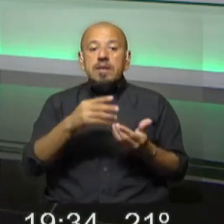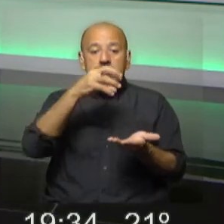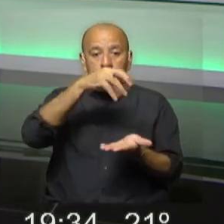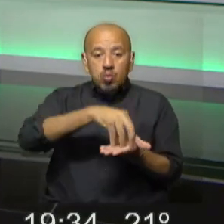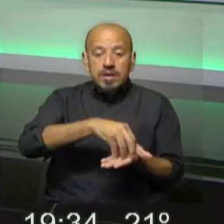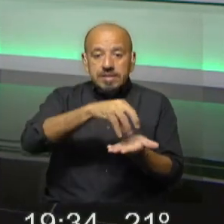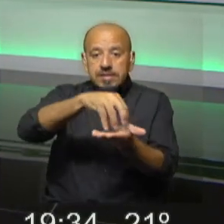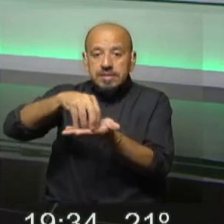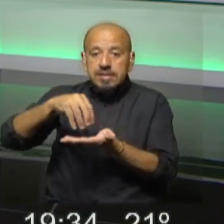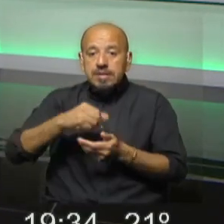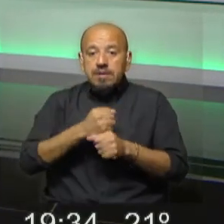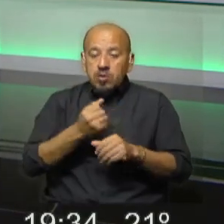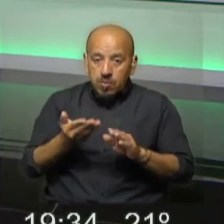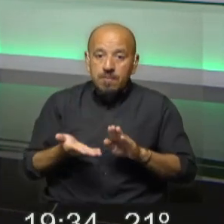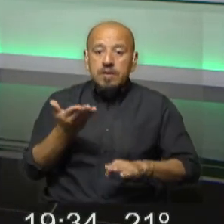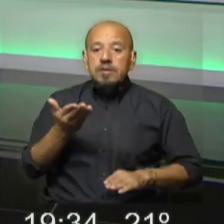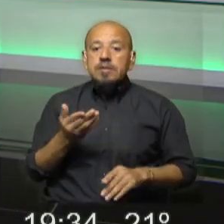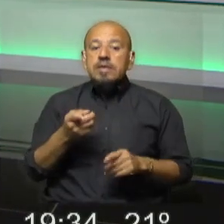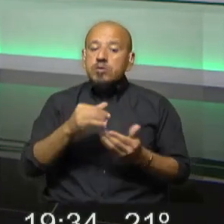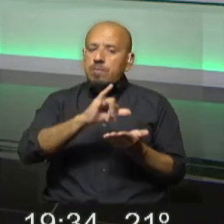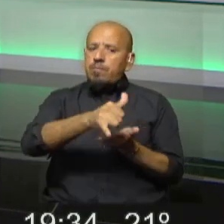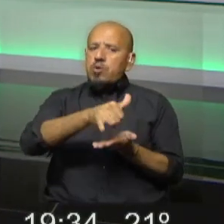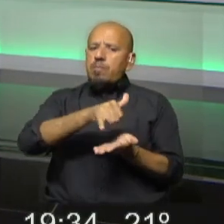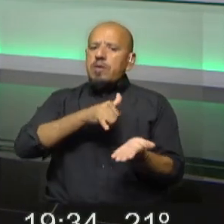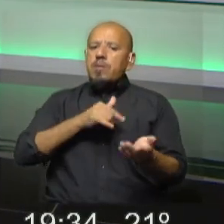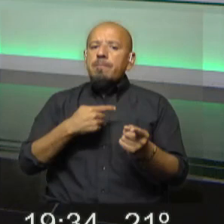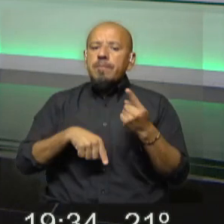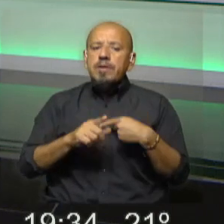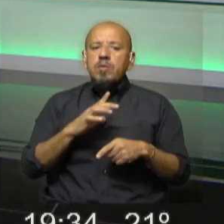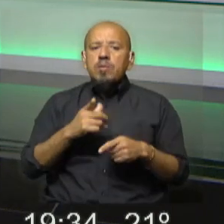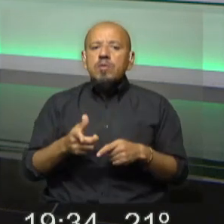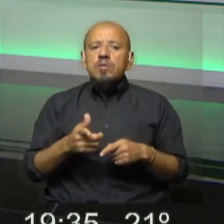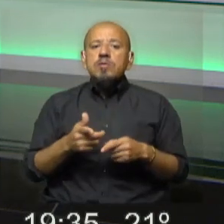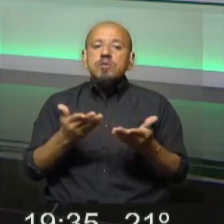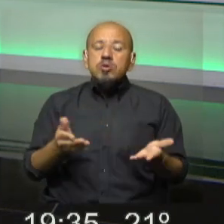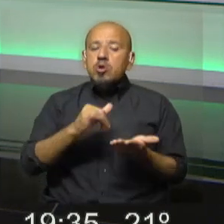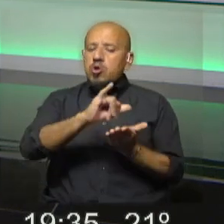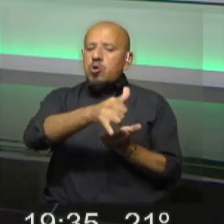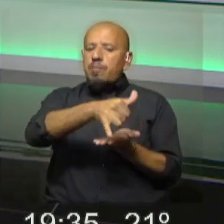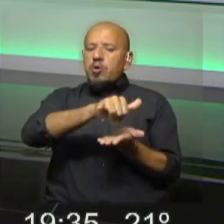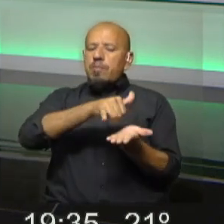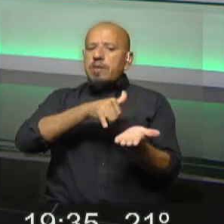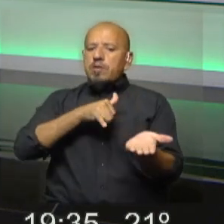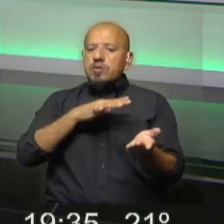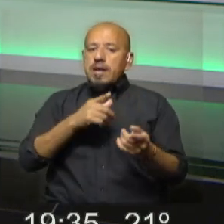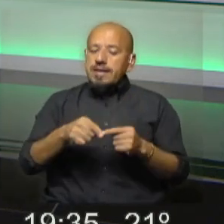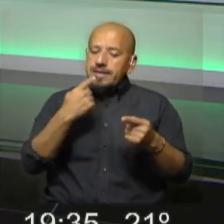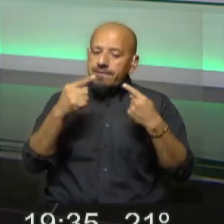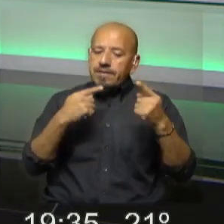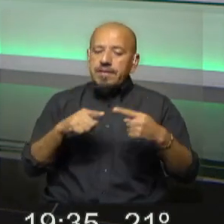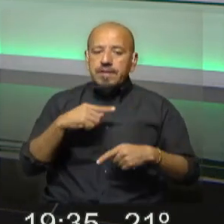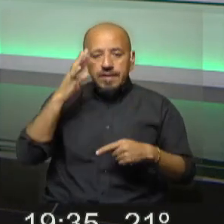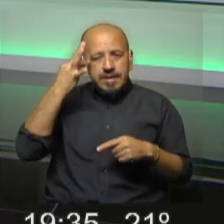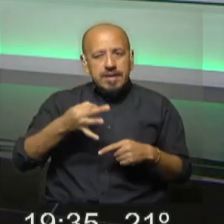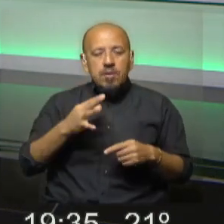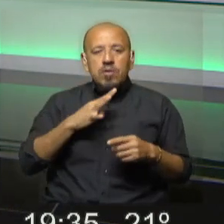el año pasado. Estos son datos promedio, pero como hemos analizado en otras columnas, los promedios encierran distintas realidades